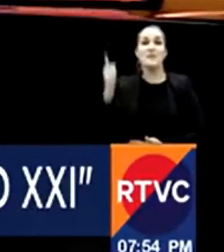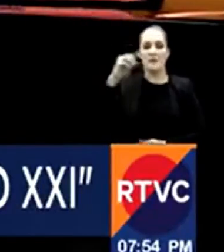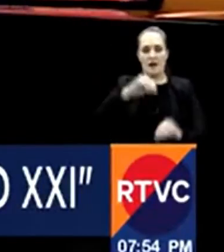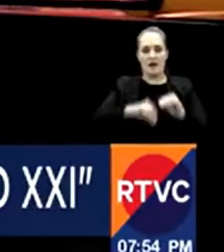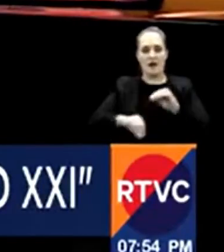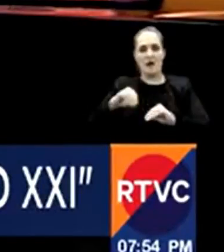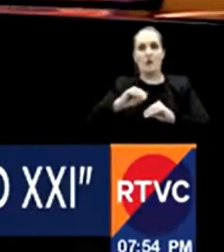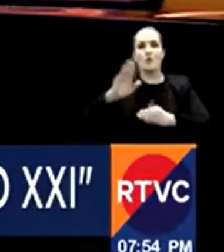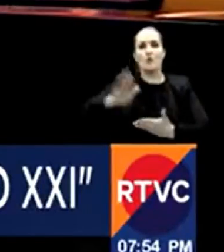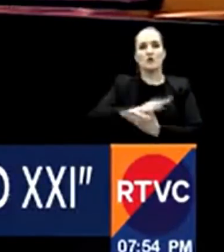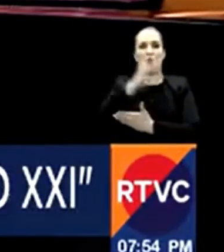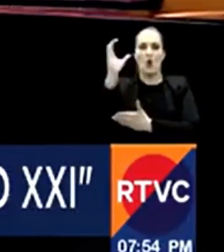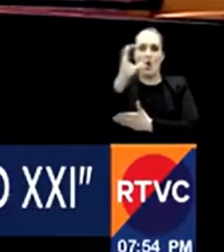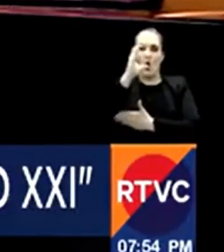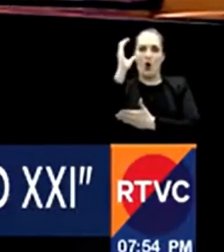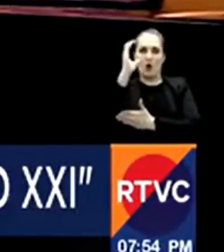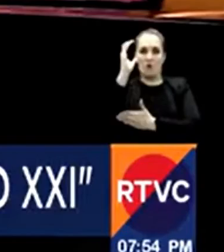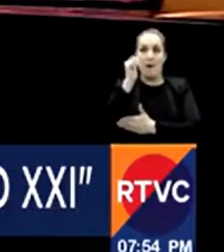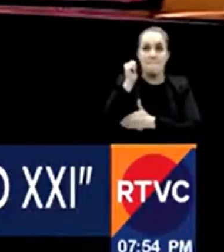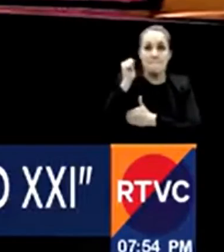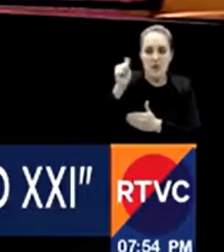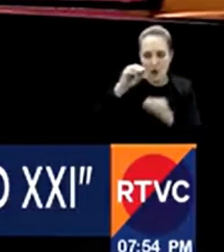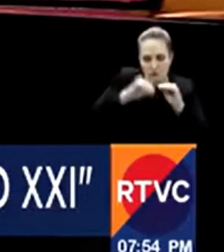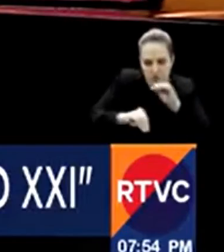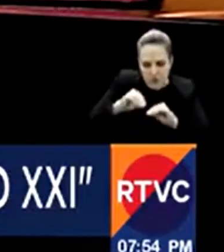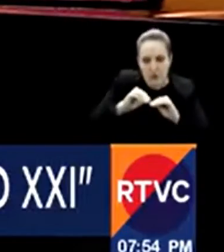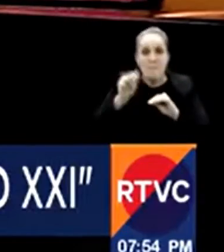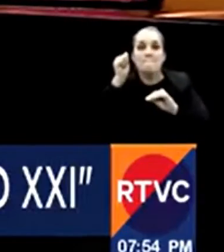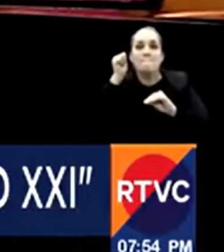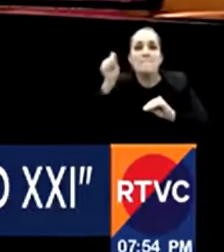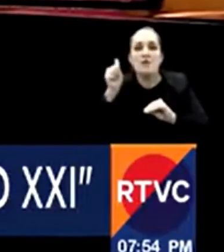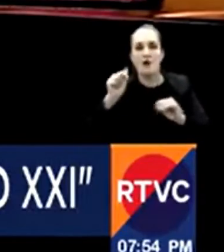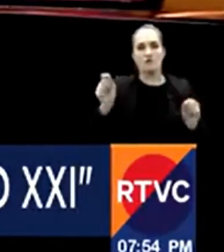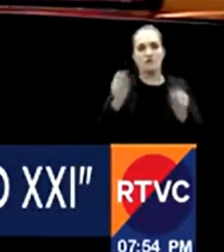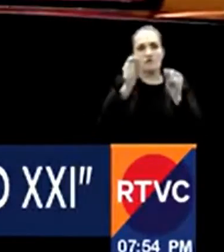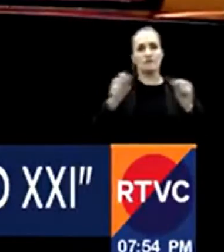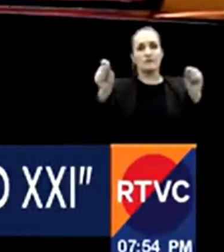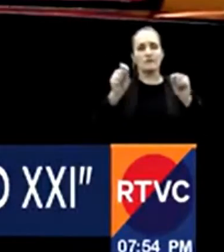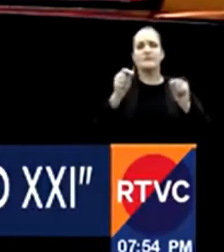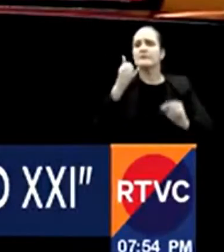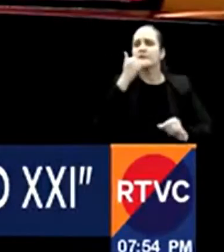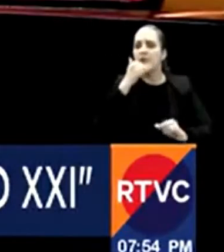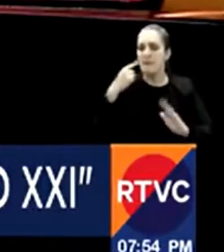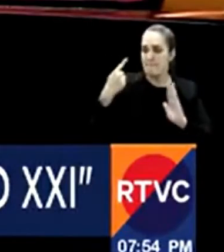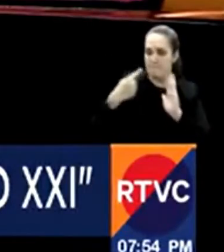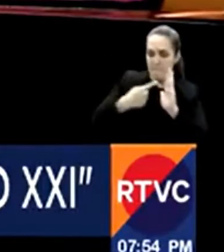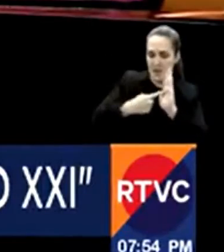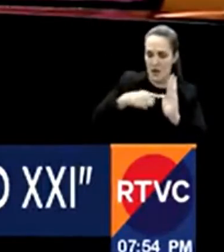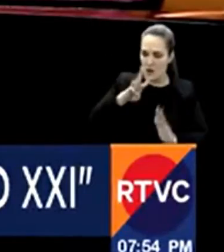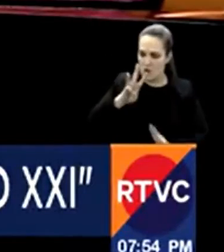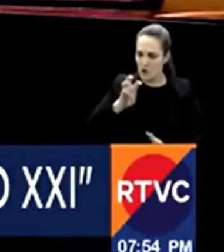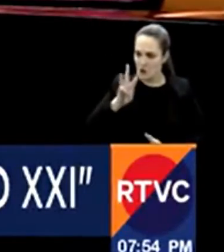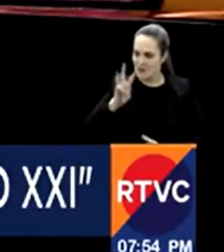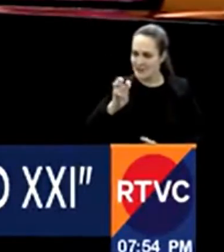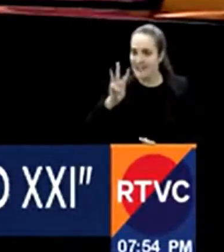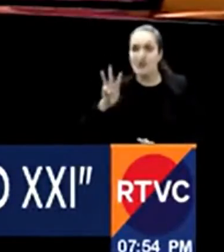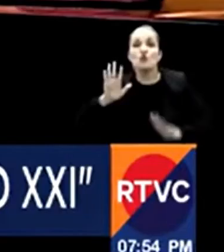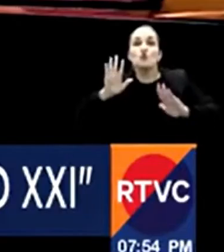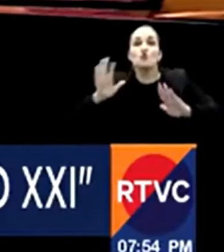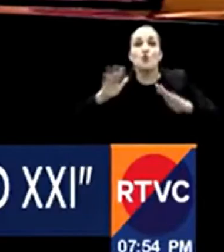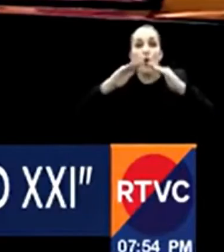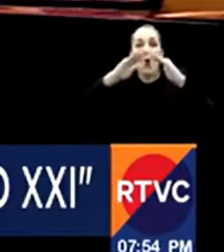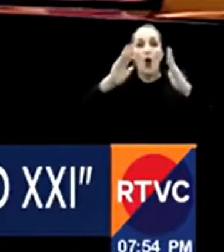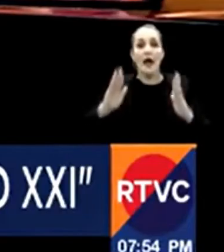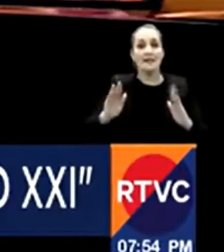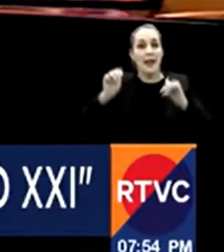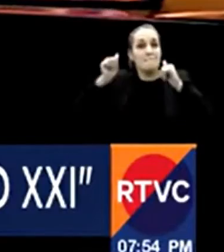colombiana, dirigiendo y componiendo sus propias obras. Resulta que en 1883 estrenó en la sala de su casa una